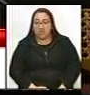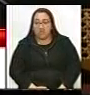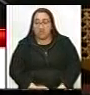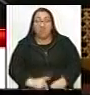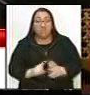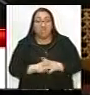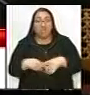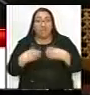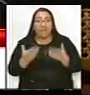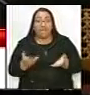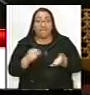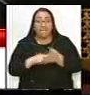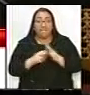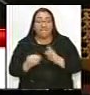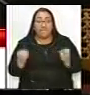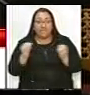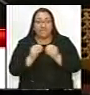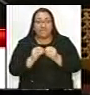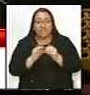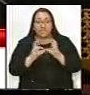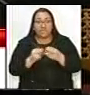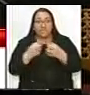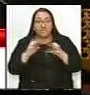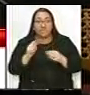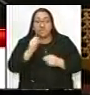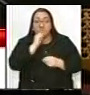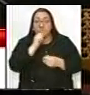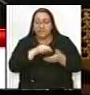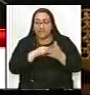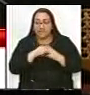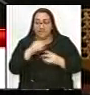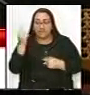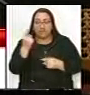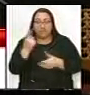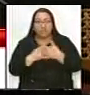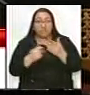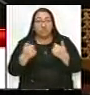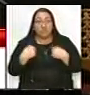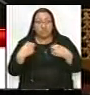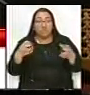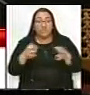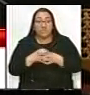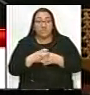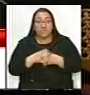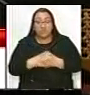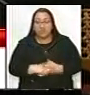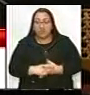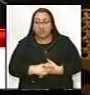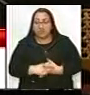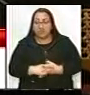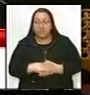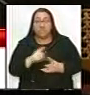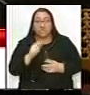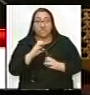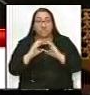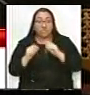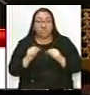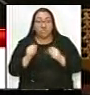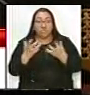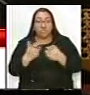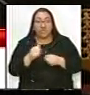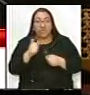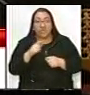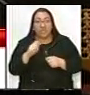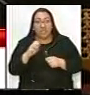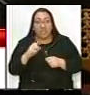la concesión vía una asociación pública privada y repito la única que tiene el sector de tele de telecomunicaciones a la empresa azteca